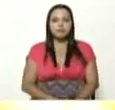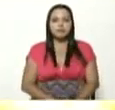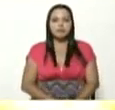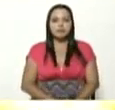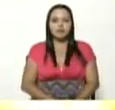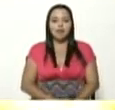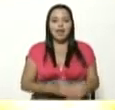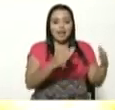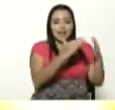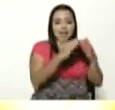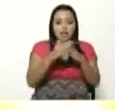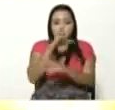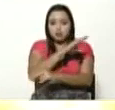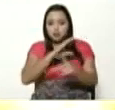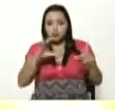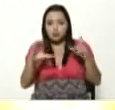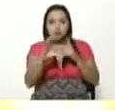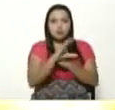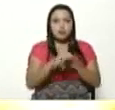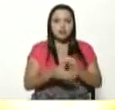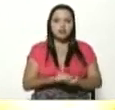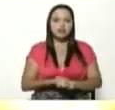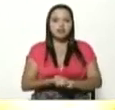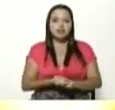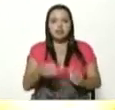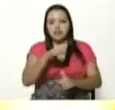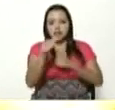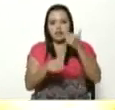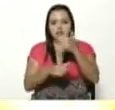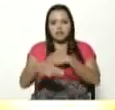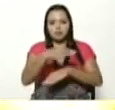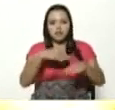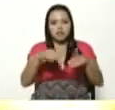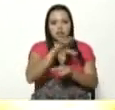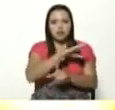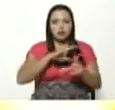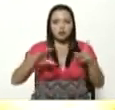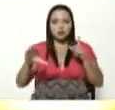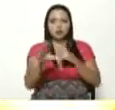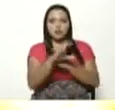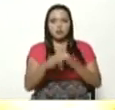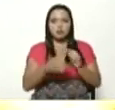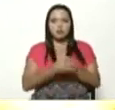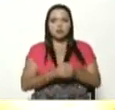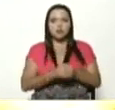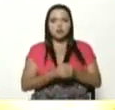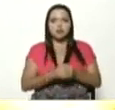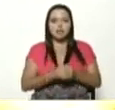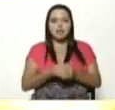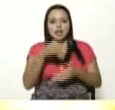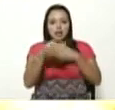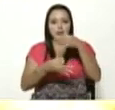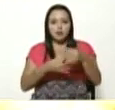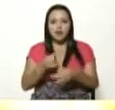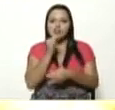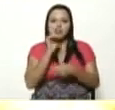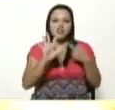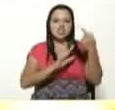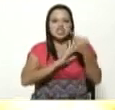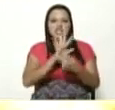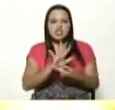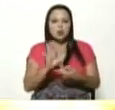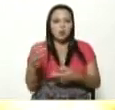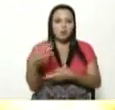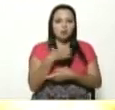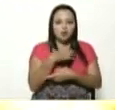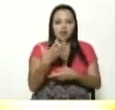Casona Cultural Aquiles Nazoa, la viceministra de Cultura, Mari Peñán, informó los 5 ganadores en murales alusivos